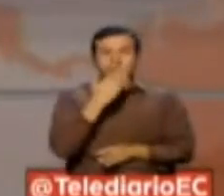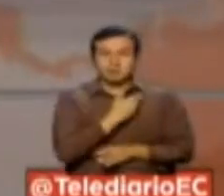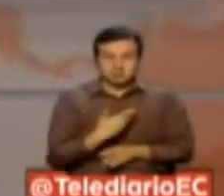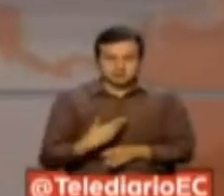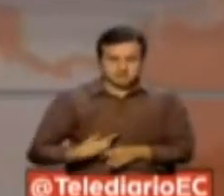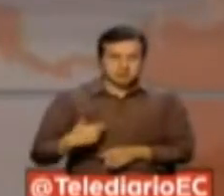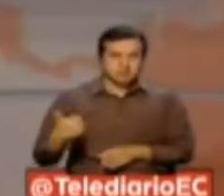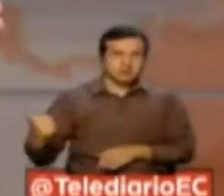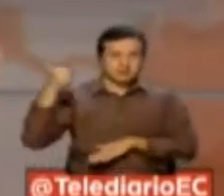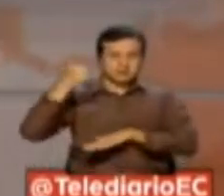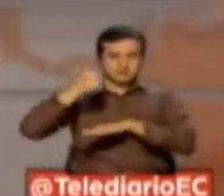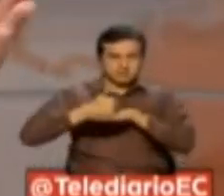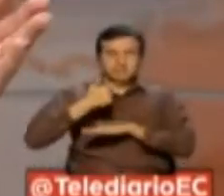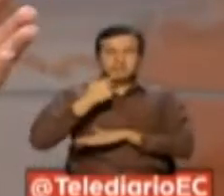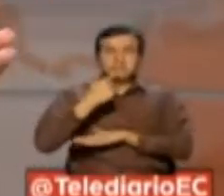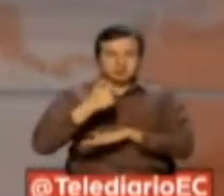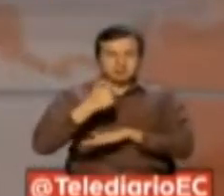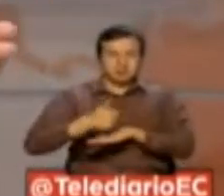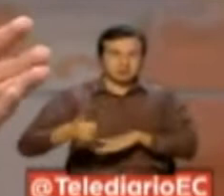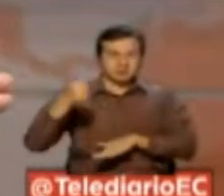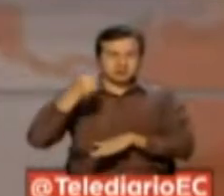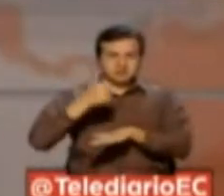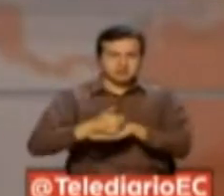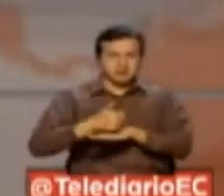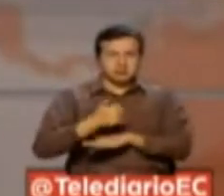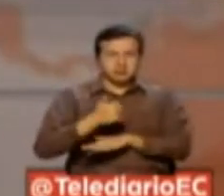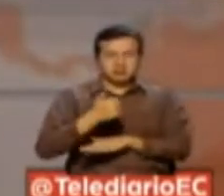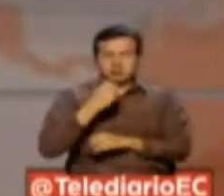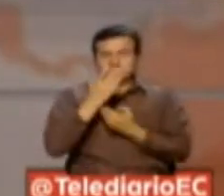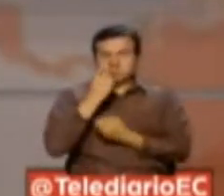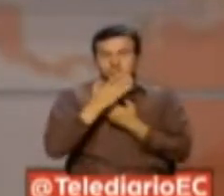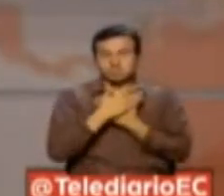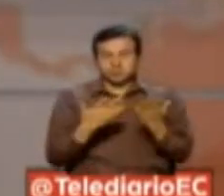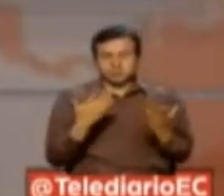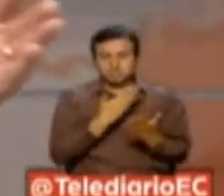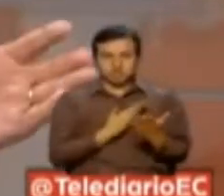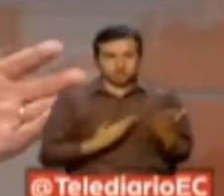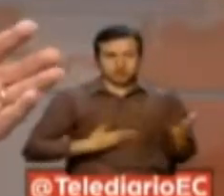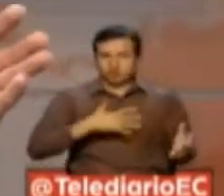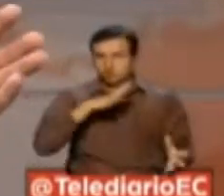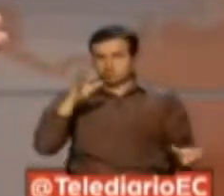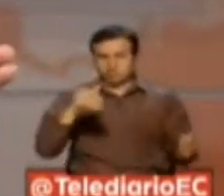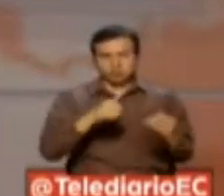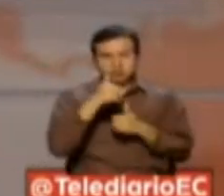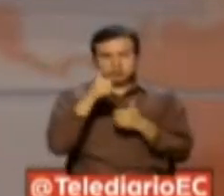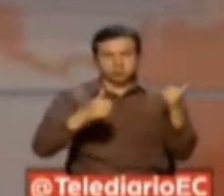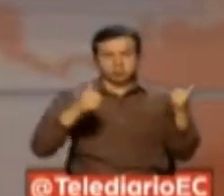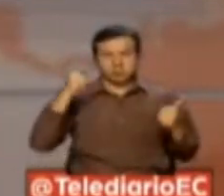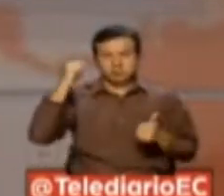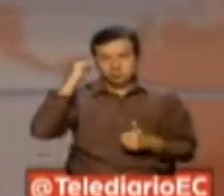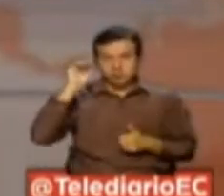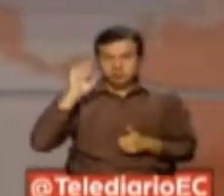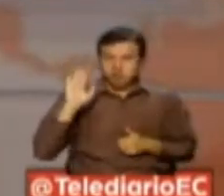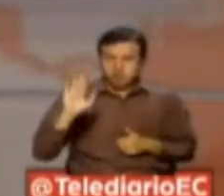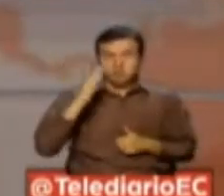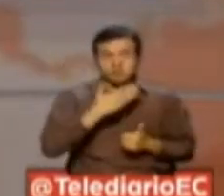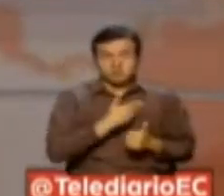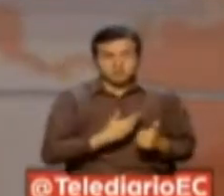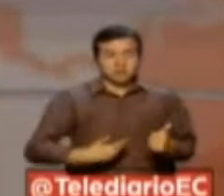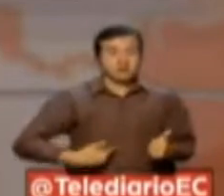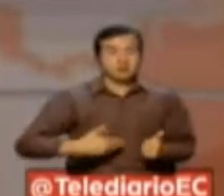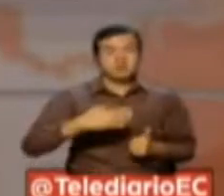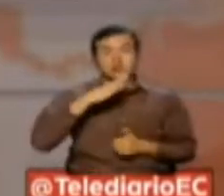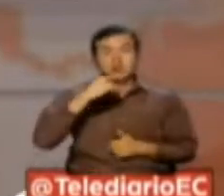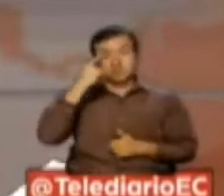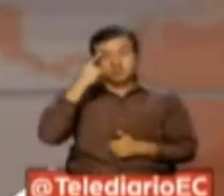el que presidía el mismo lo dijo en un momento inapropiadamente que él presidía todas las funciones del estado el presidente correa